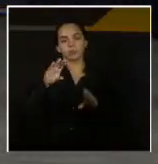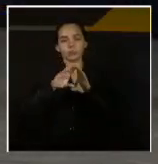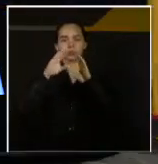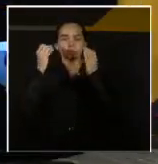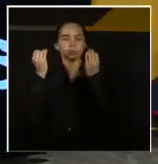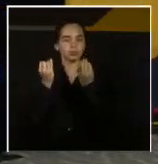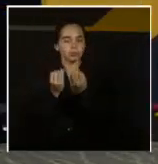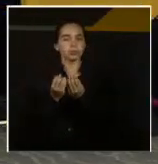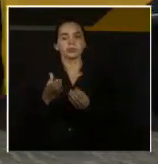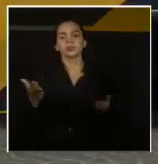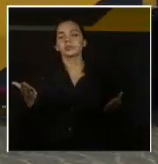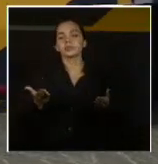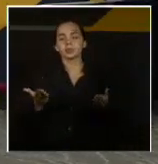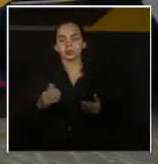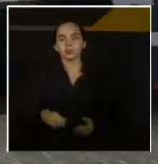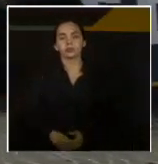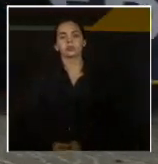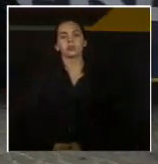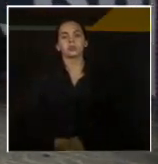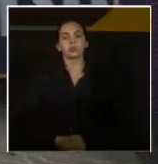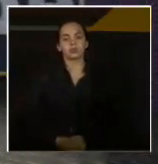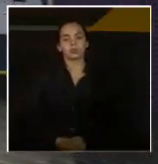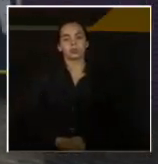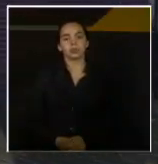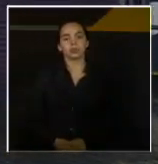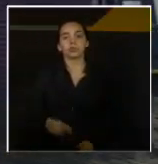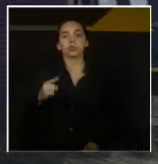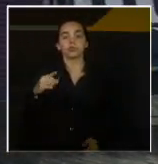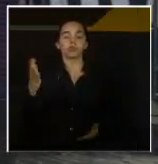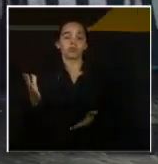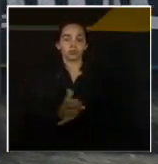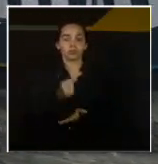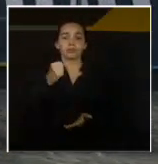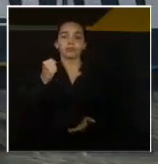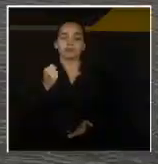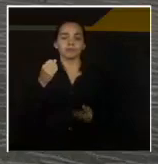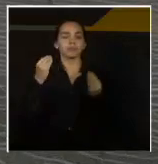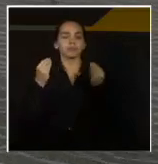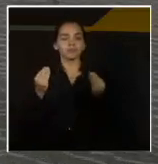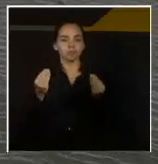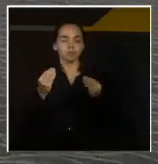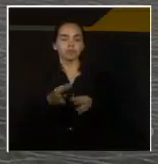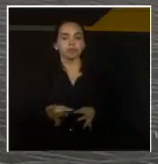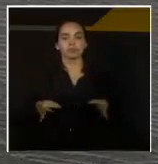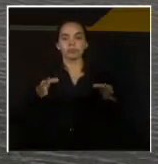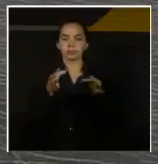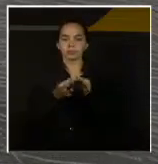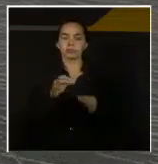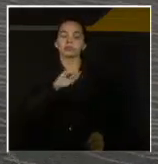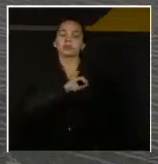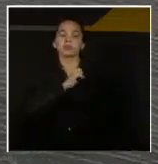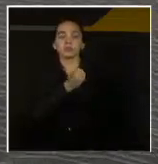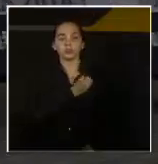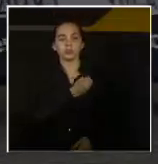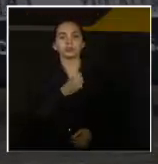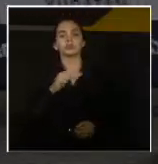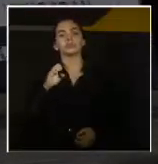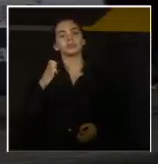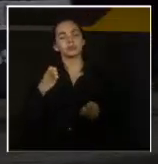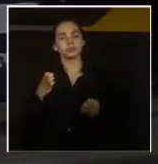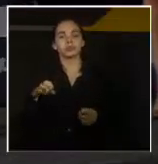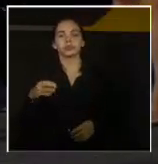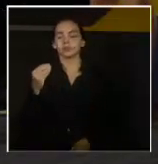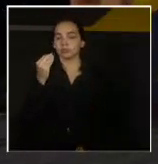llevarlo a cabo, hemos tenido éxito en muchas ramas, en salud, en educación,